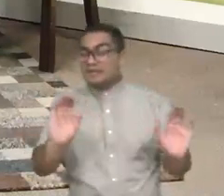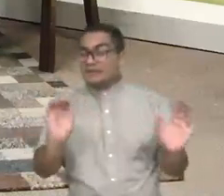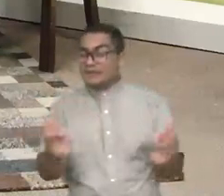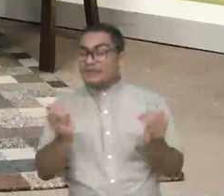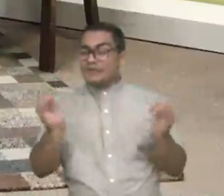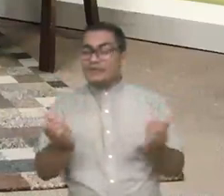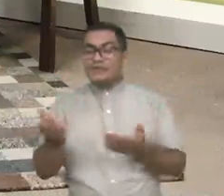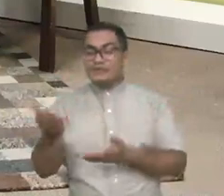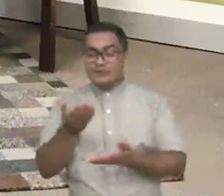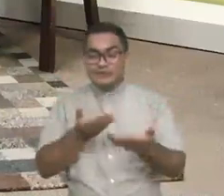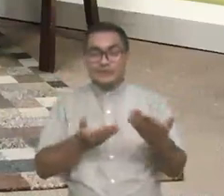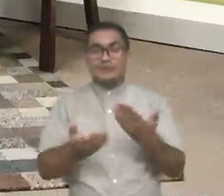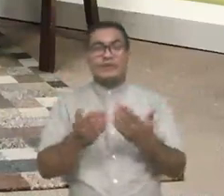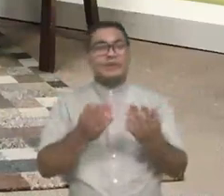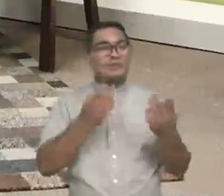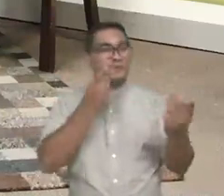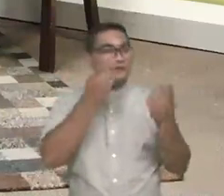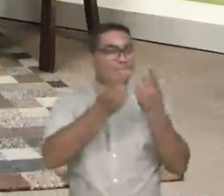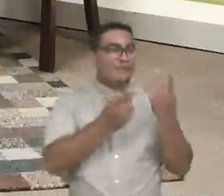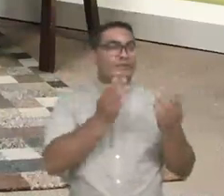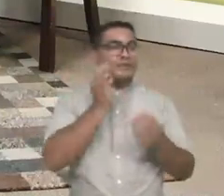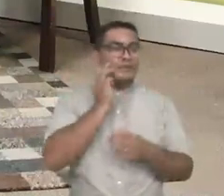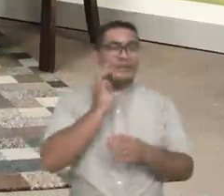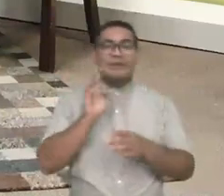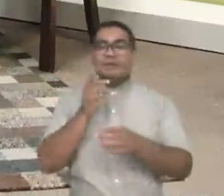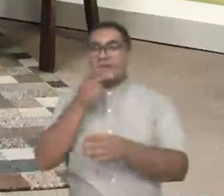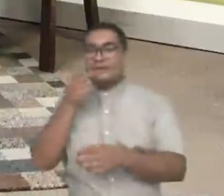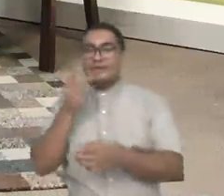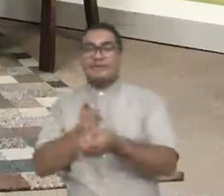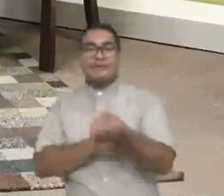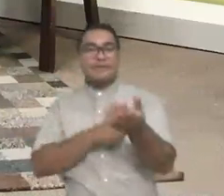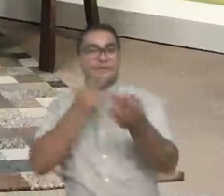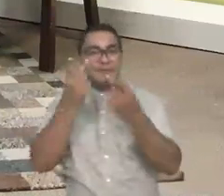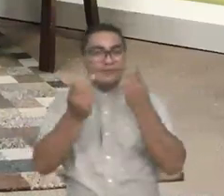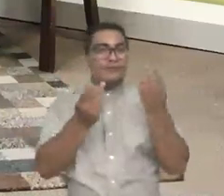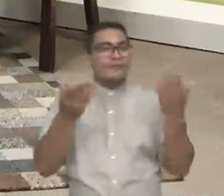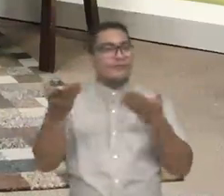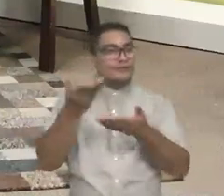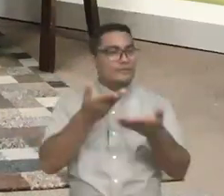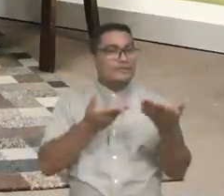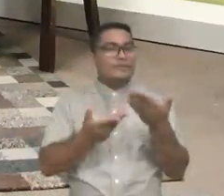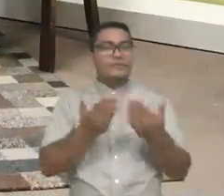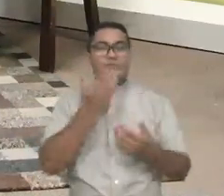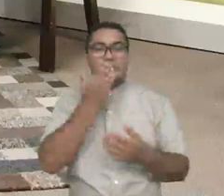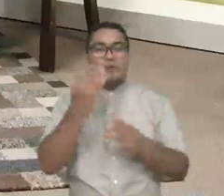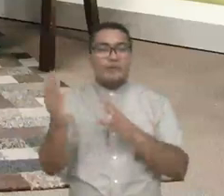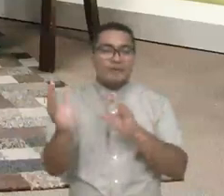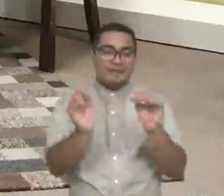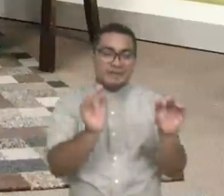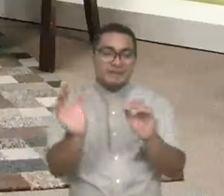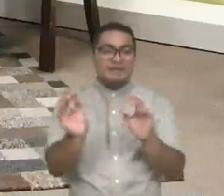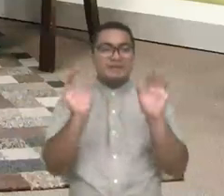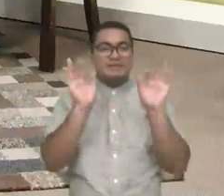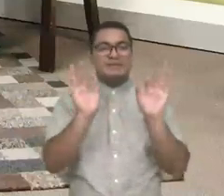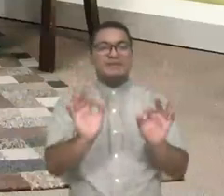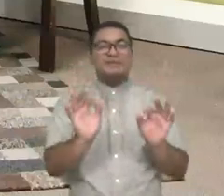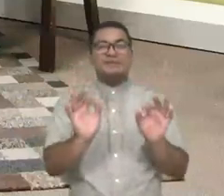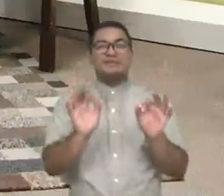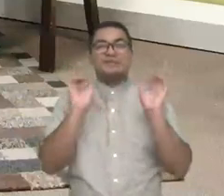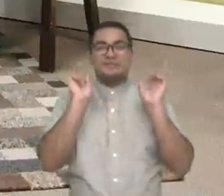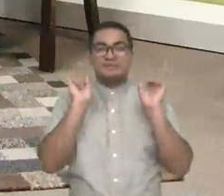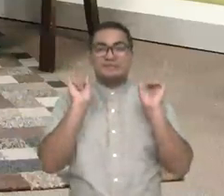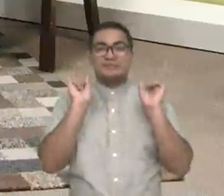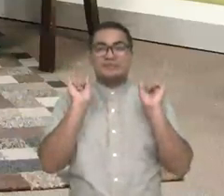hijo, con tu hija, visitando a tu mamá, a tu papá, a tu hermano, platicando, teniendo una conversación positiva, una interacción. Creo que eso te va a